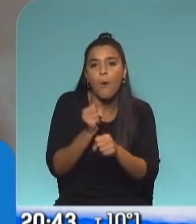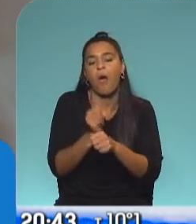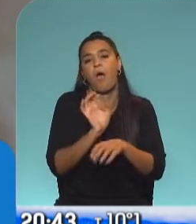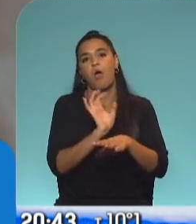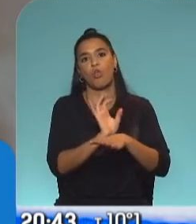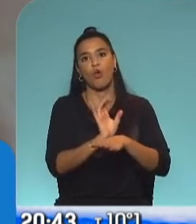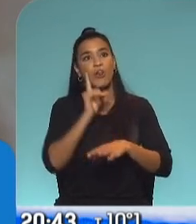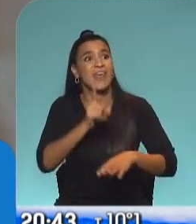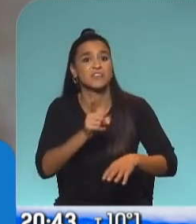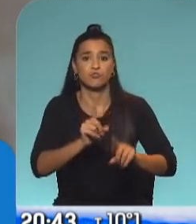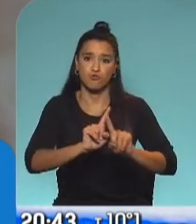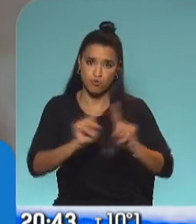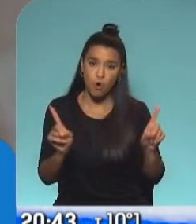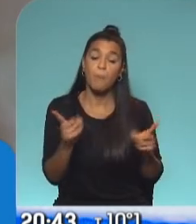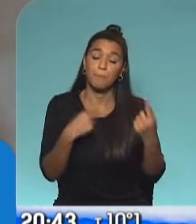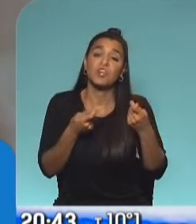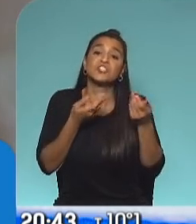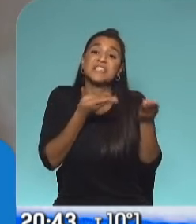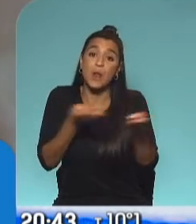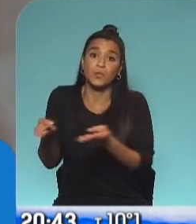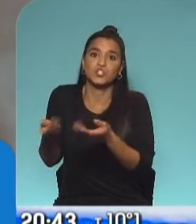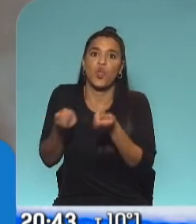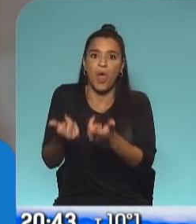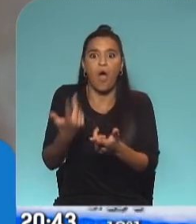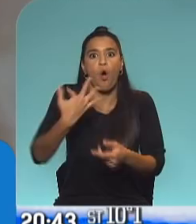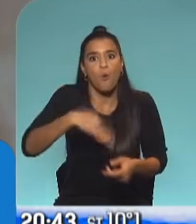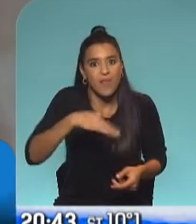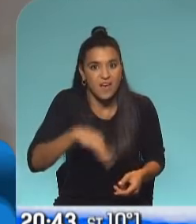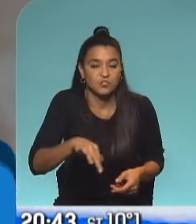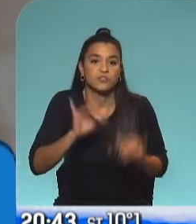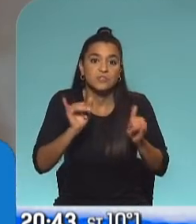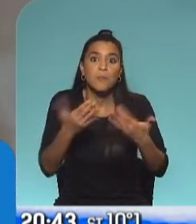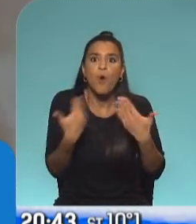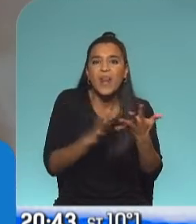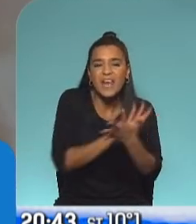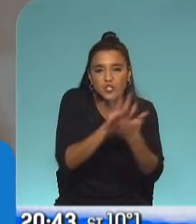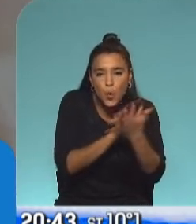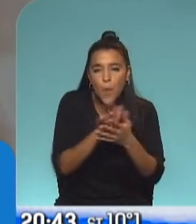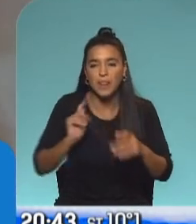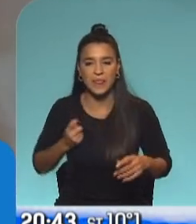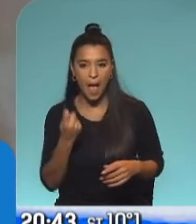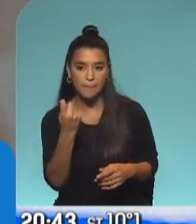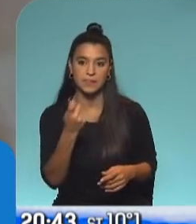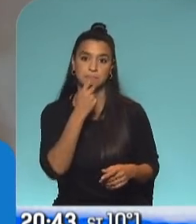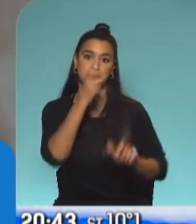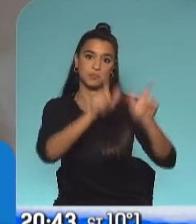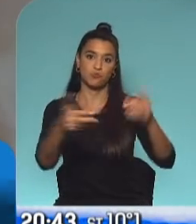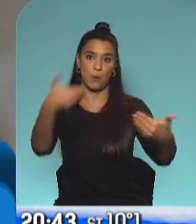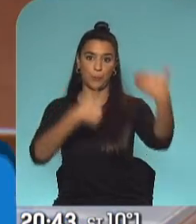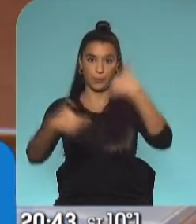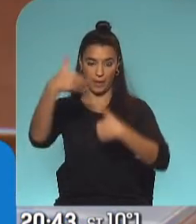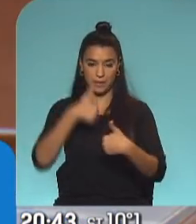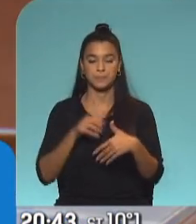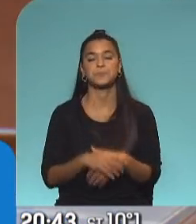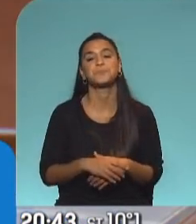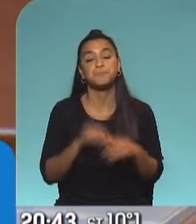servicio que nuestro organismo tiene como obligación, que es poder resolver todos los trámites de quienes se acercan a nuestras oficinas. Bueno, entre